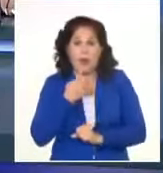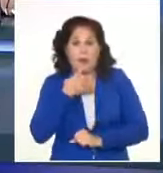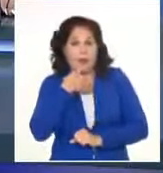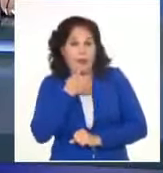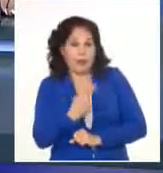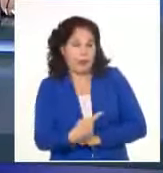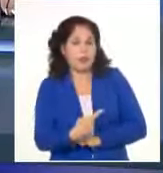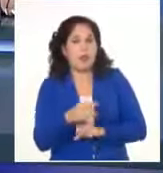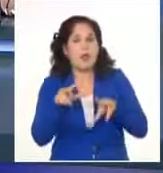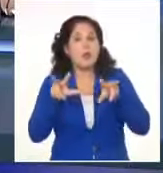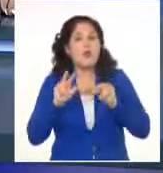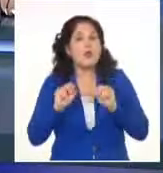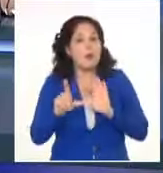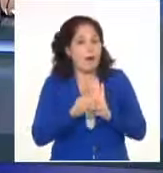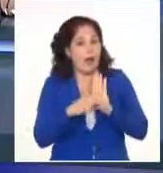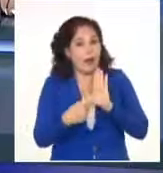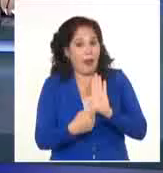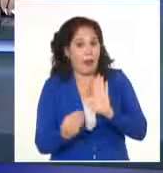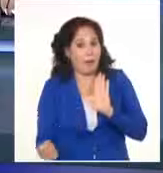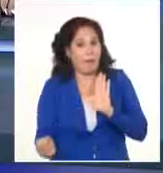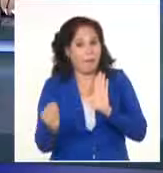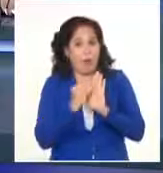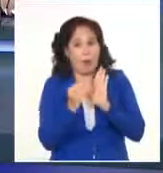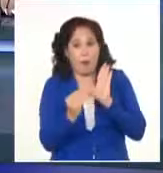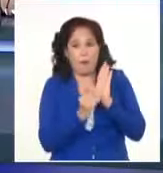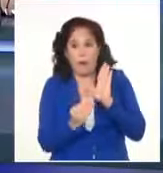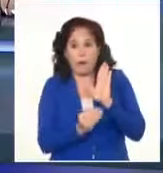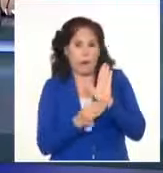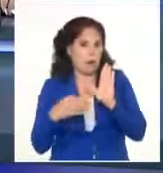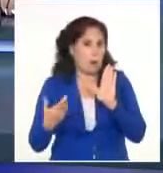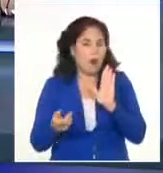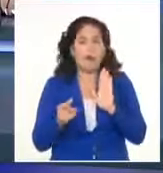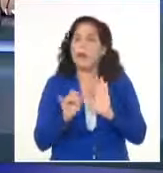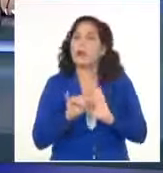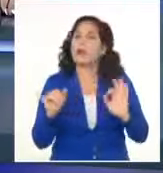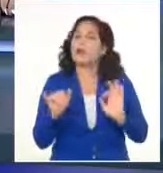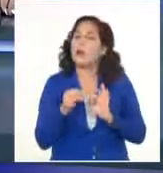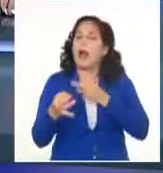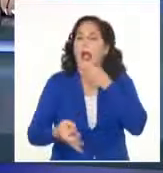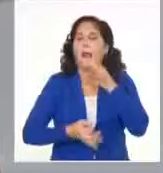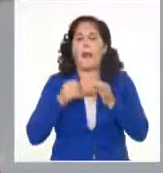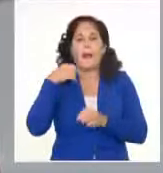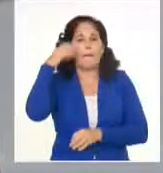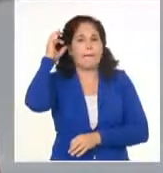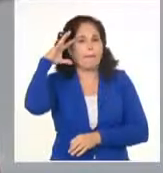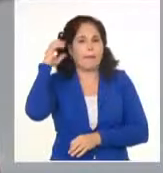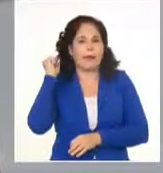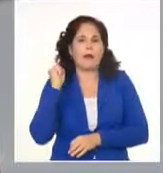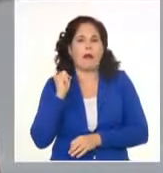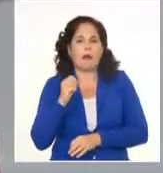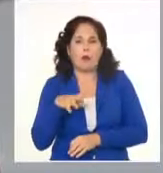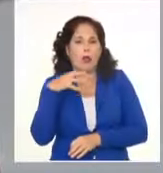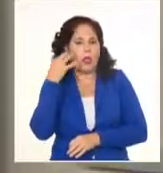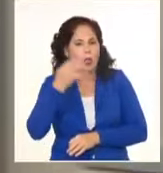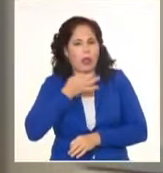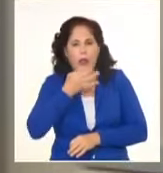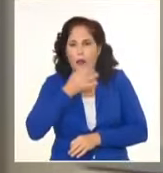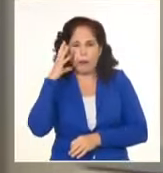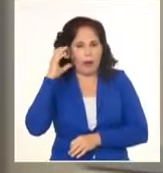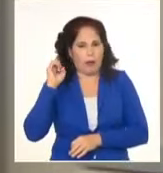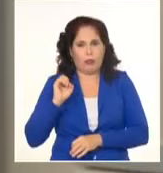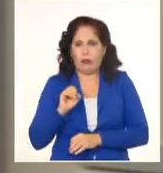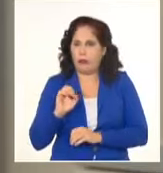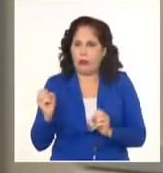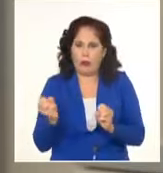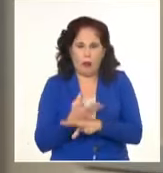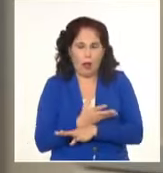las nuevas disposiciones incorporan estas normas para hacer más expedita su comprensión. Como ejemplo, ¿cuáles son